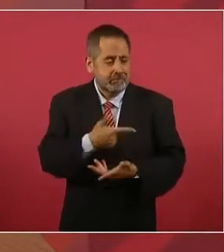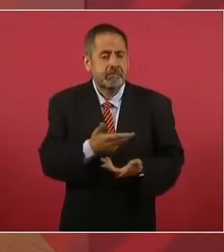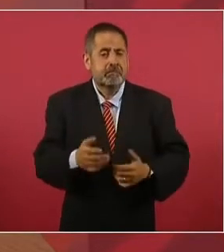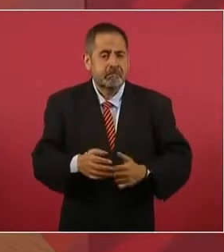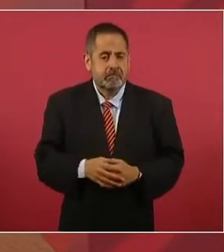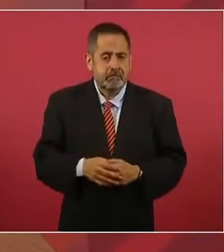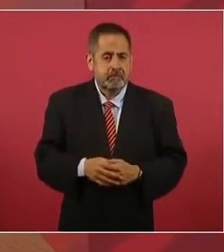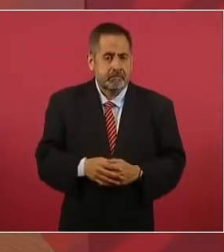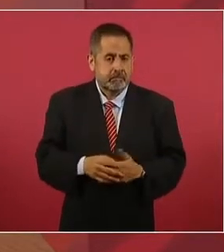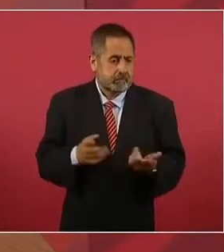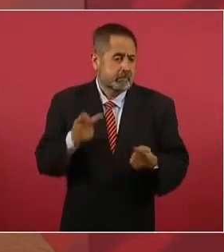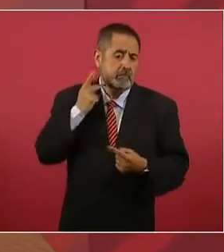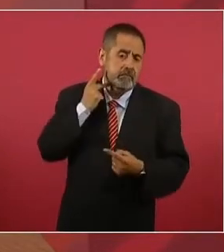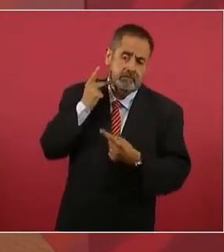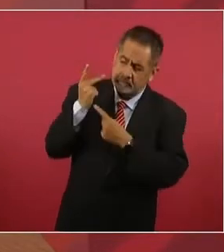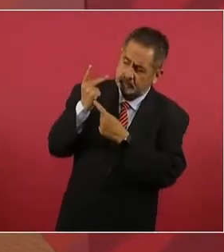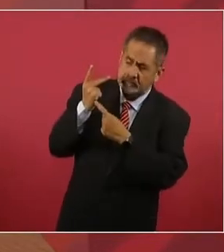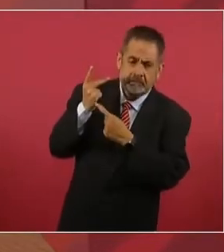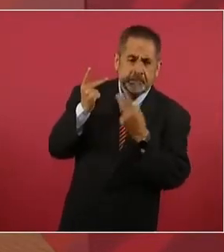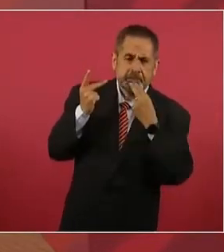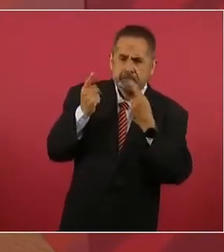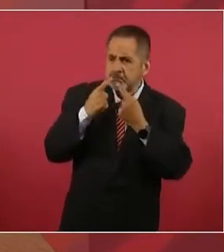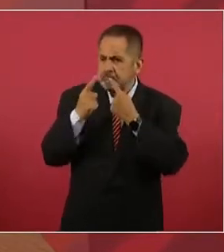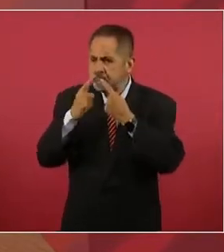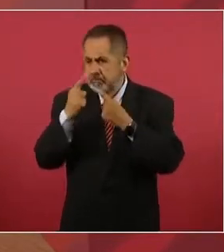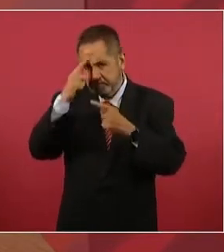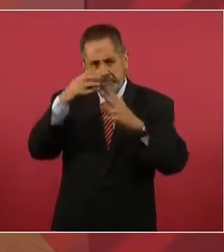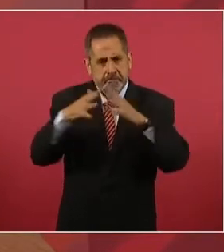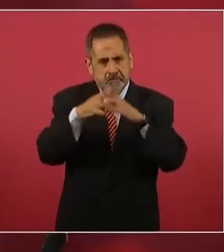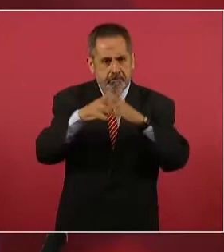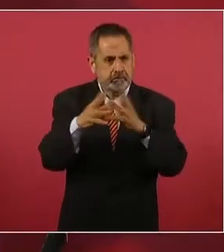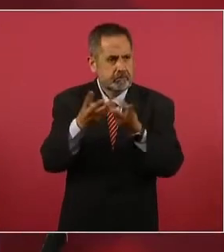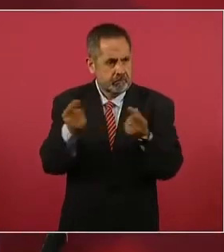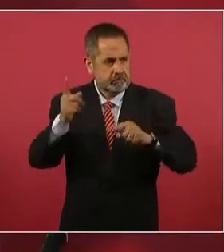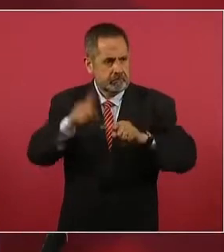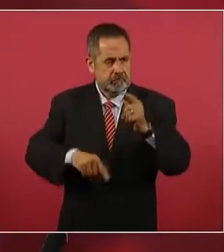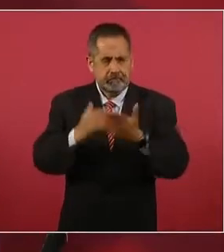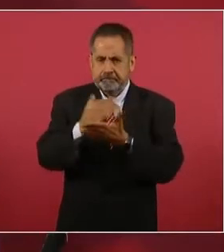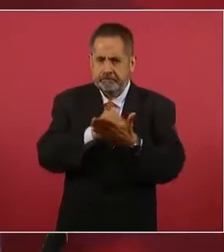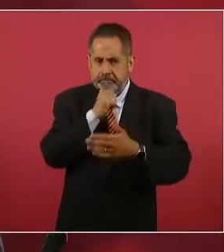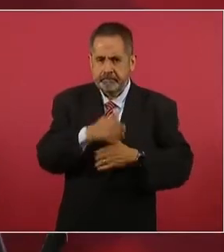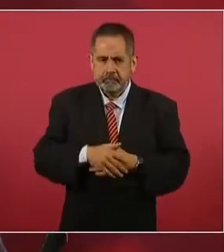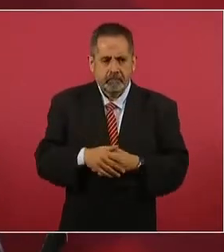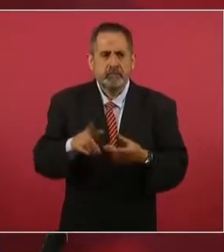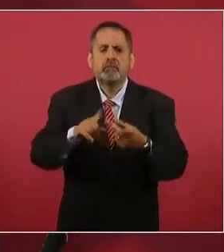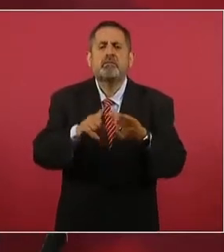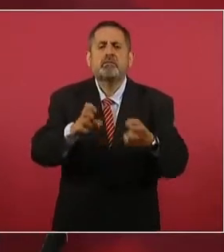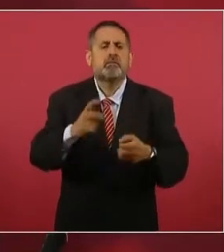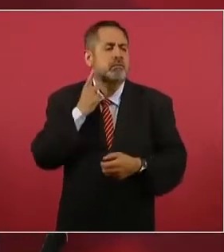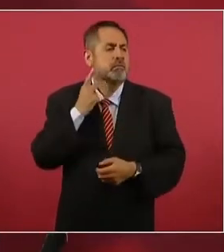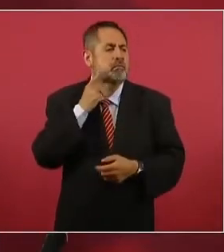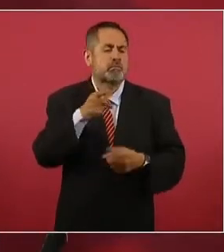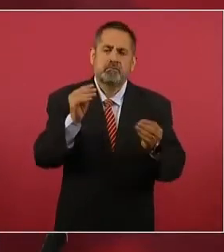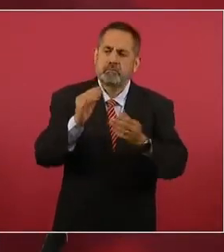¿Qué no la política se inventó para evitar la guerra? ¿Dónde estaban los políticos?